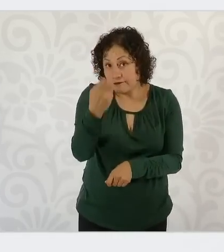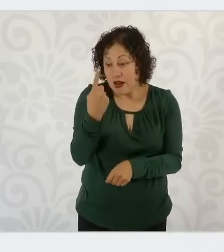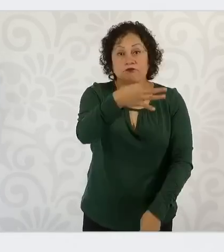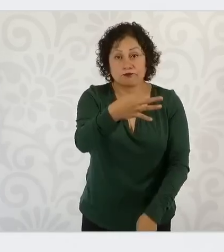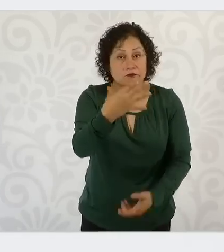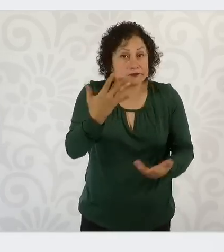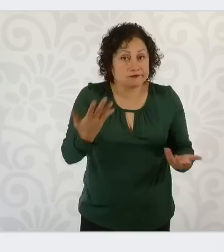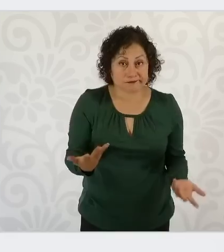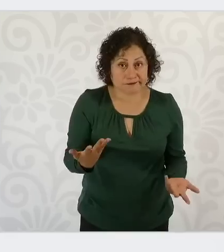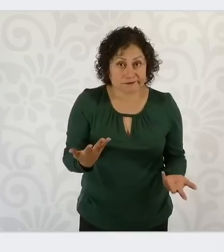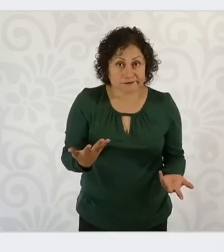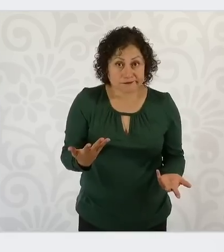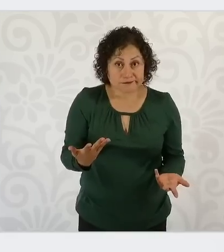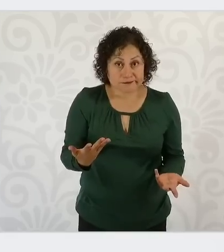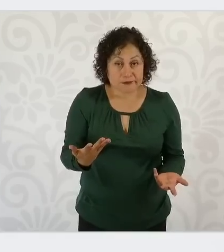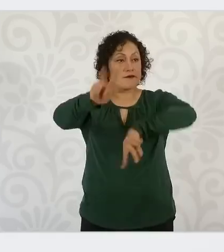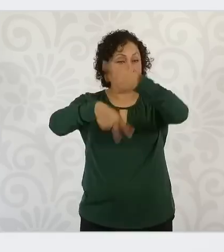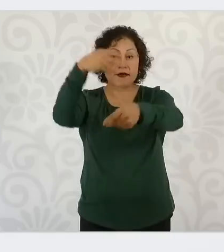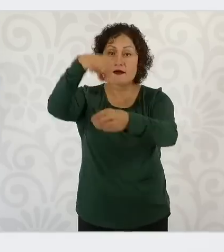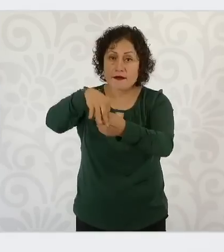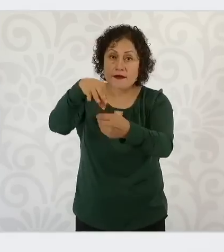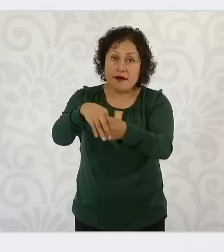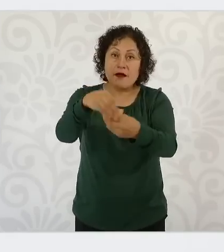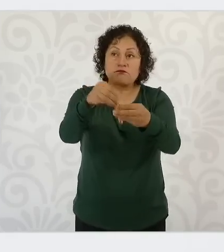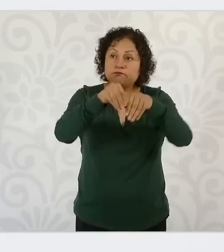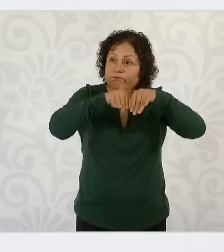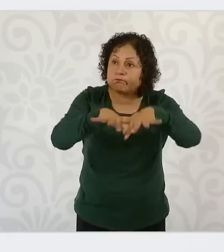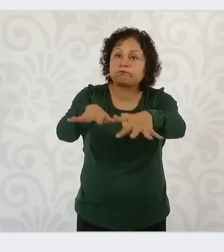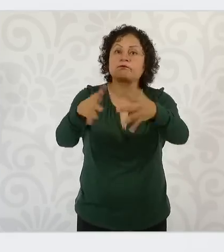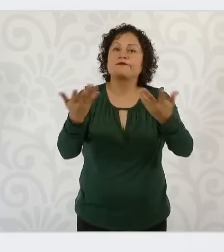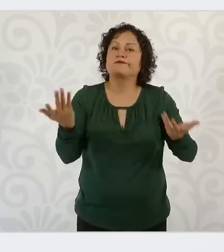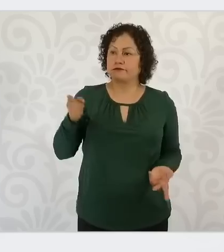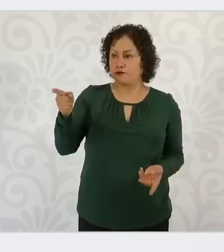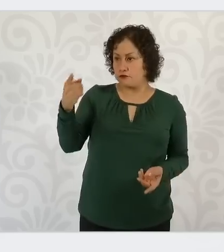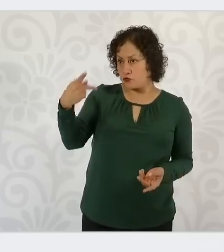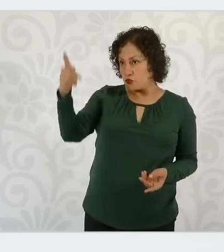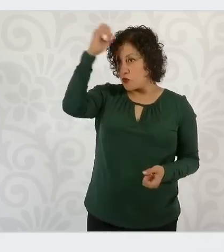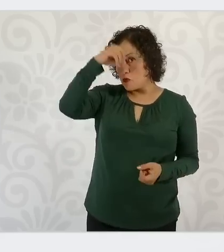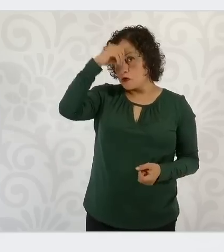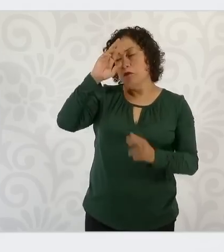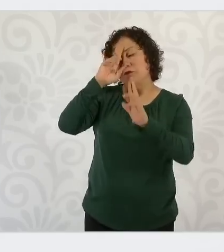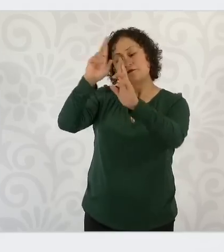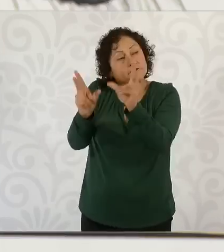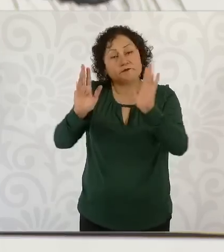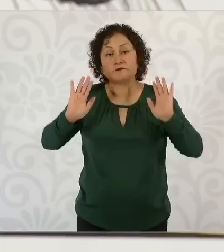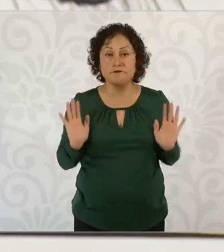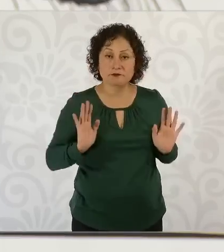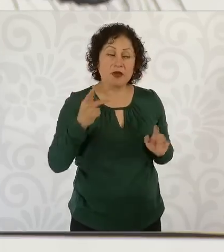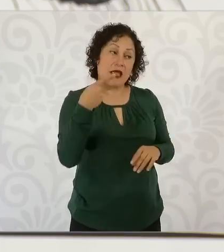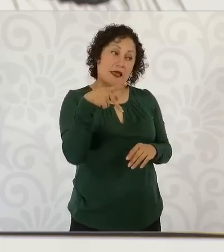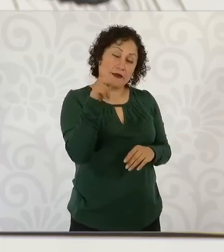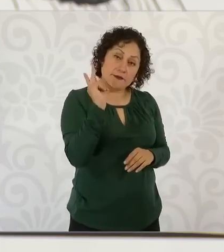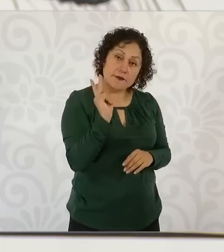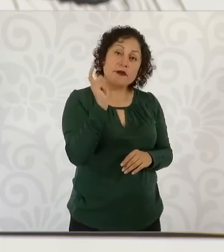votaron y no hubieran salido ayer a votar. Entonces es una posición respetable, pero lo que no se puede decir es